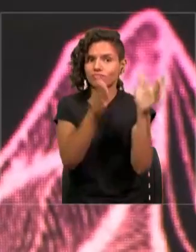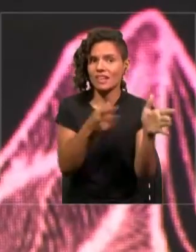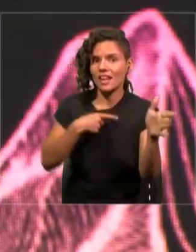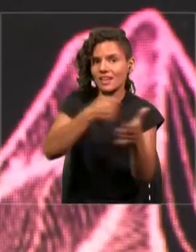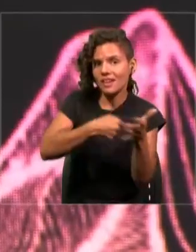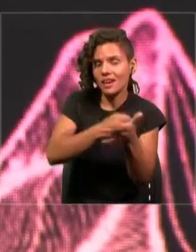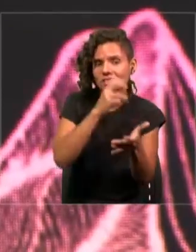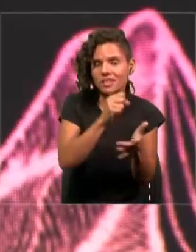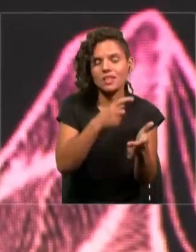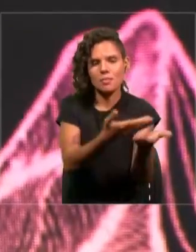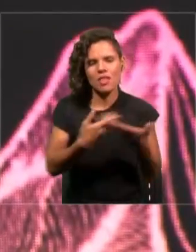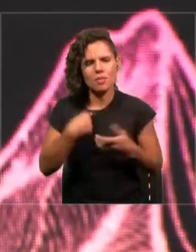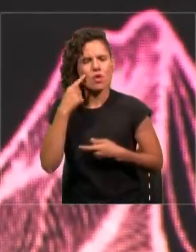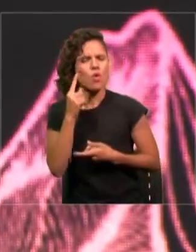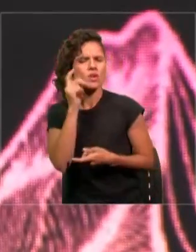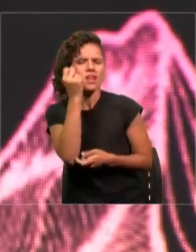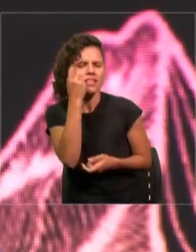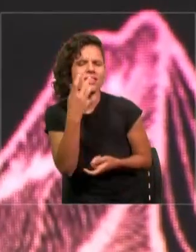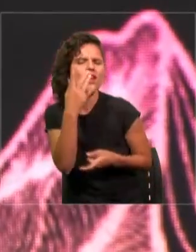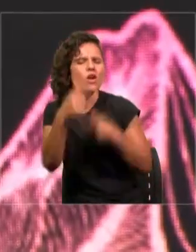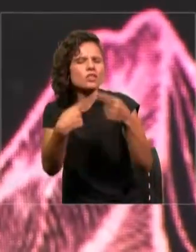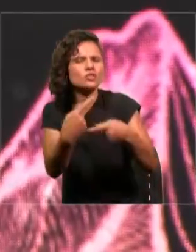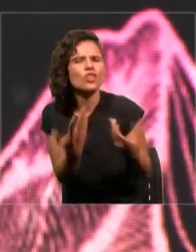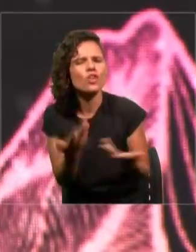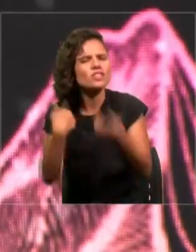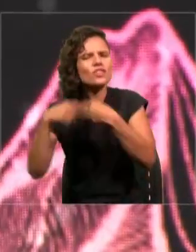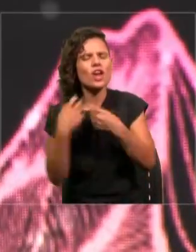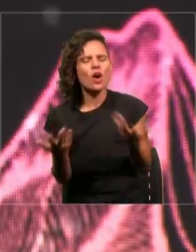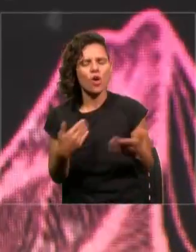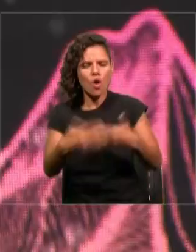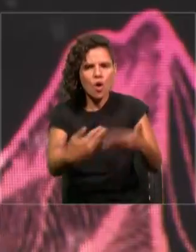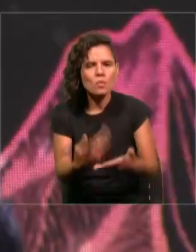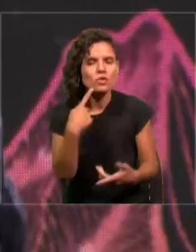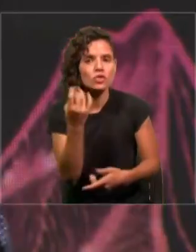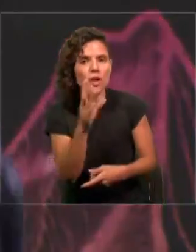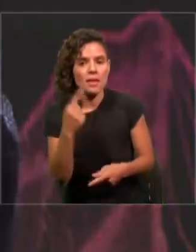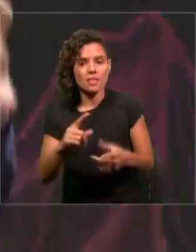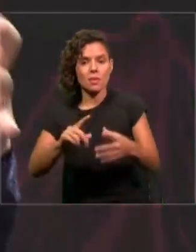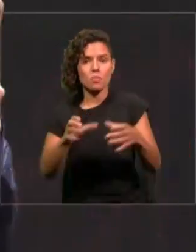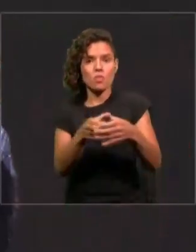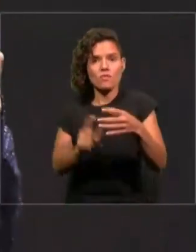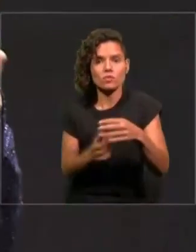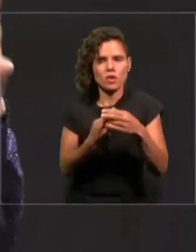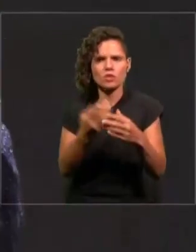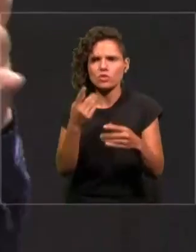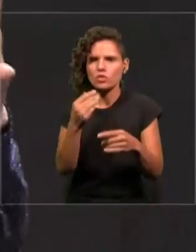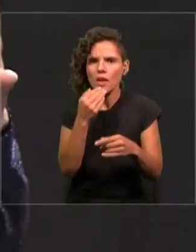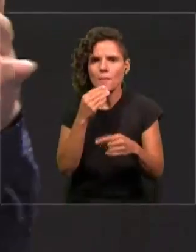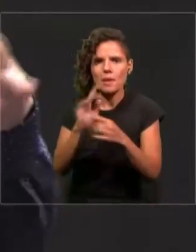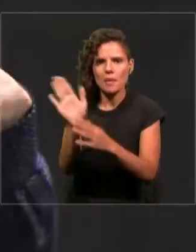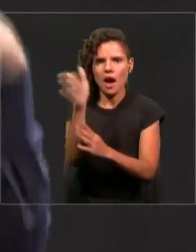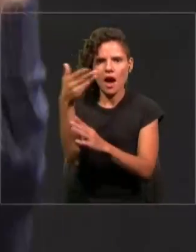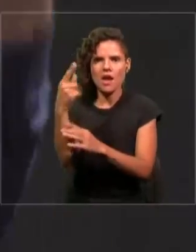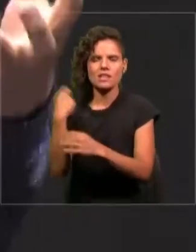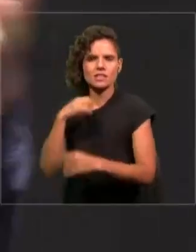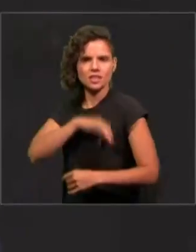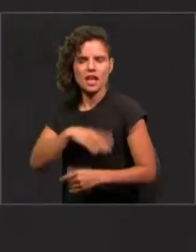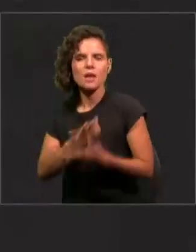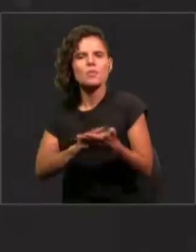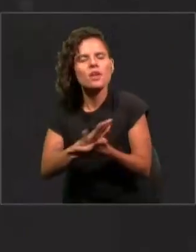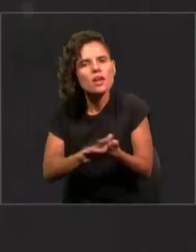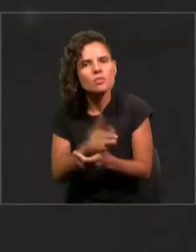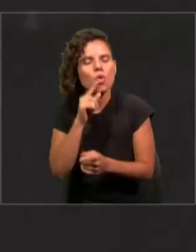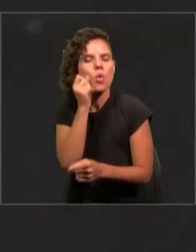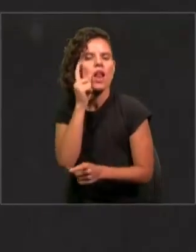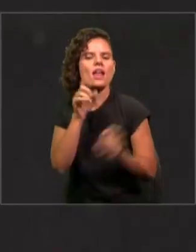una interpretación distinta, no solamente para las naciones originarias, sino también para la nación chilena, en la educación que